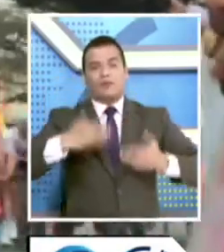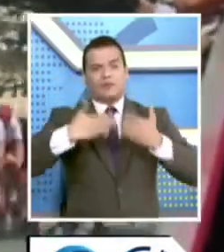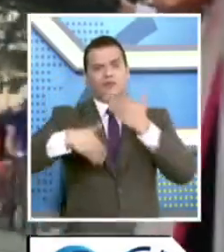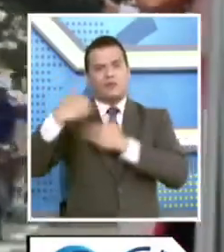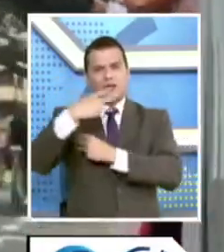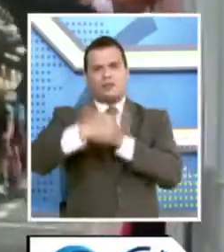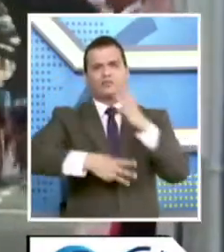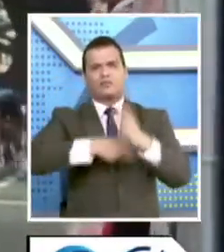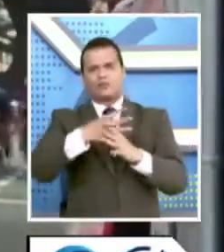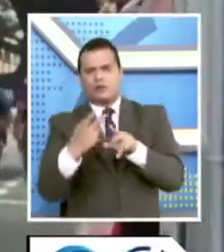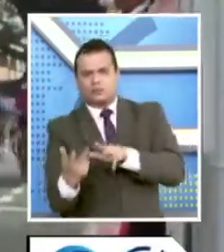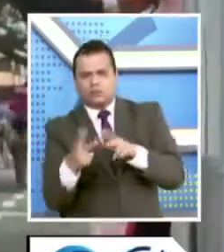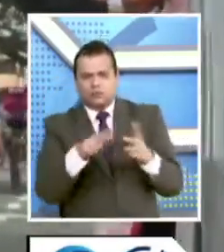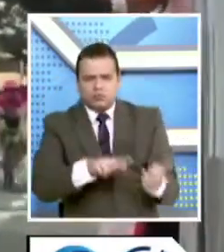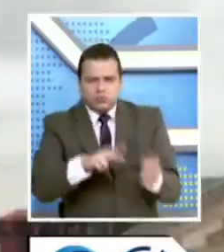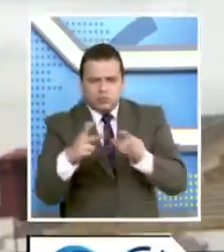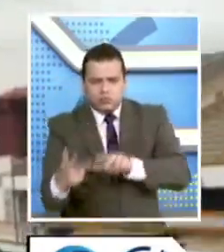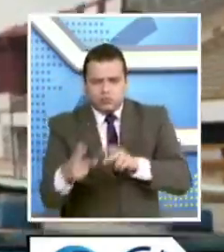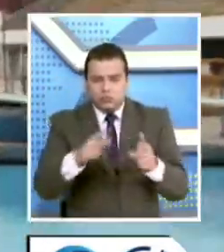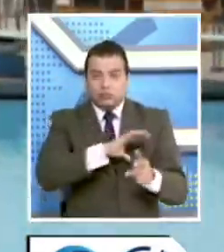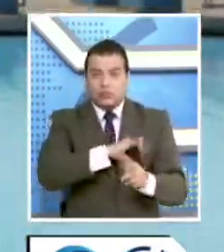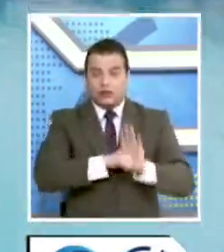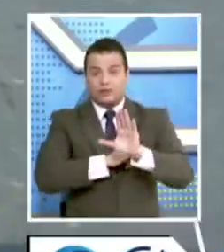de ciclismo aquí en Cali.